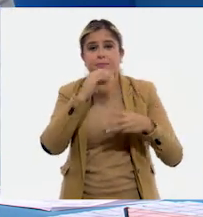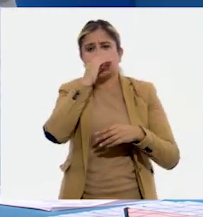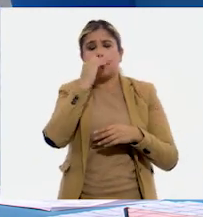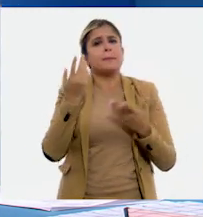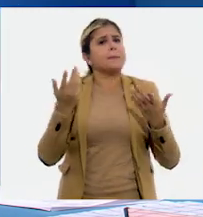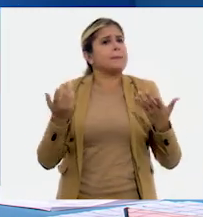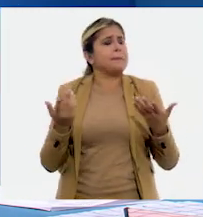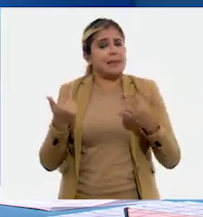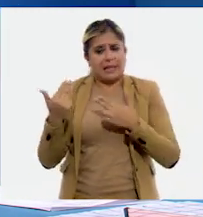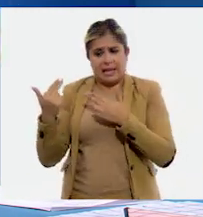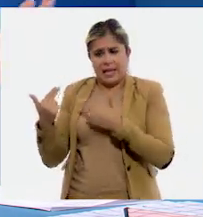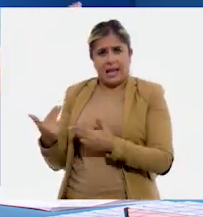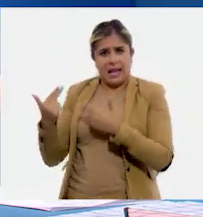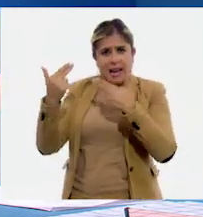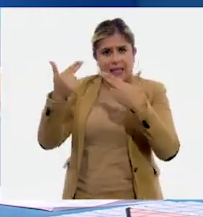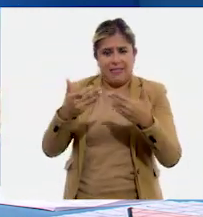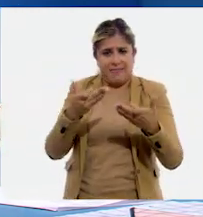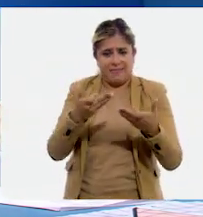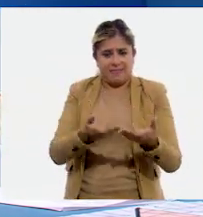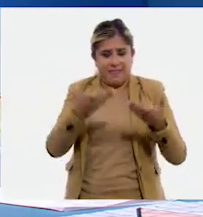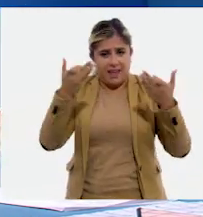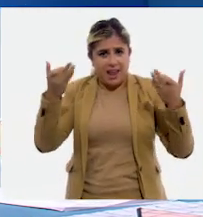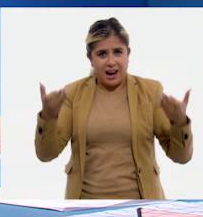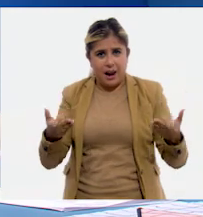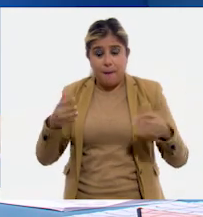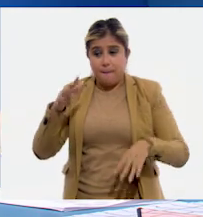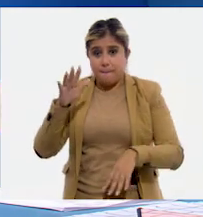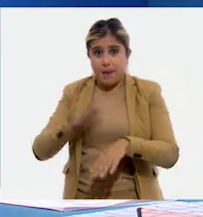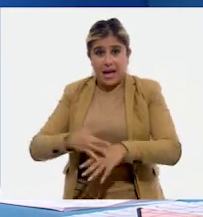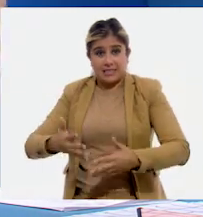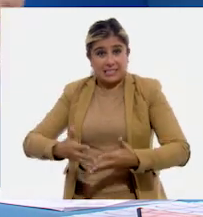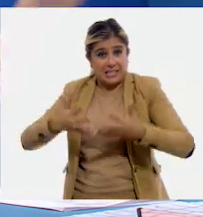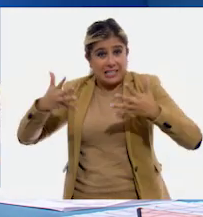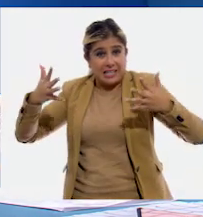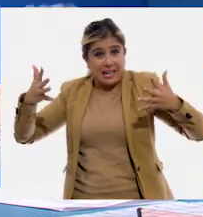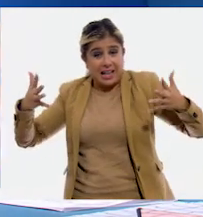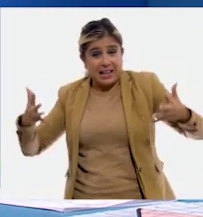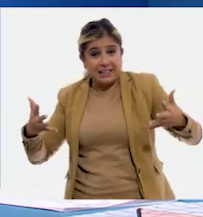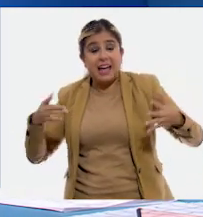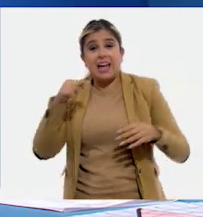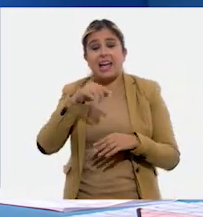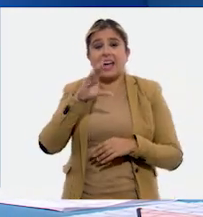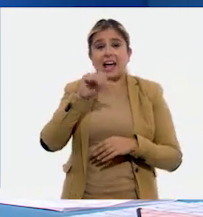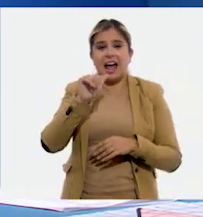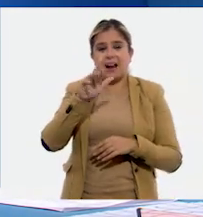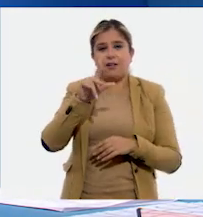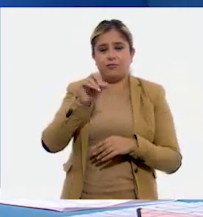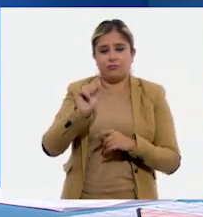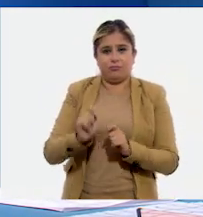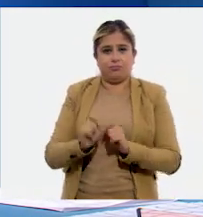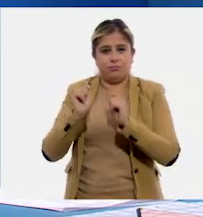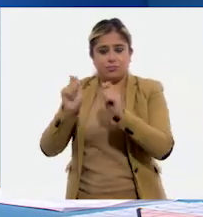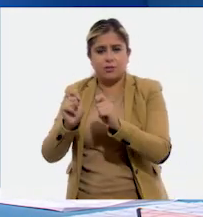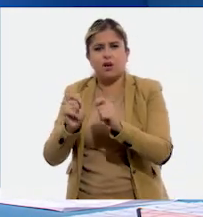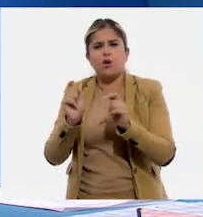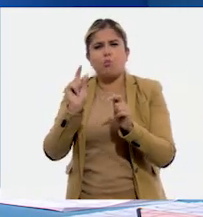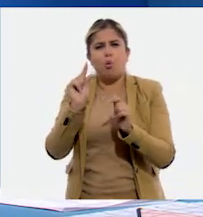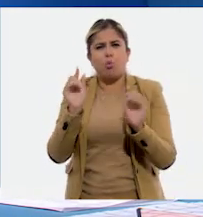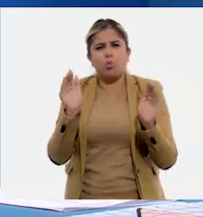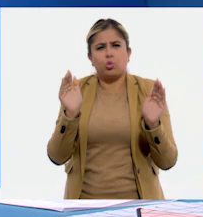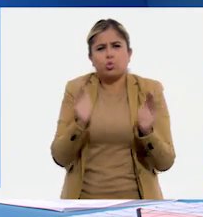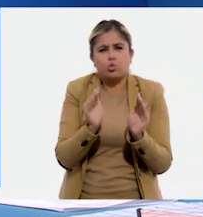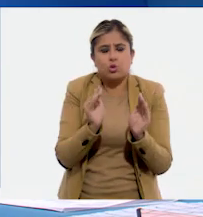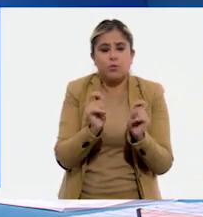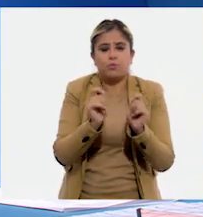Heredarle el terreno de mayor área a Carlos, esa es la idea que ella tiene, el de menor área